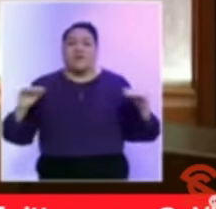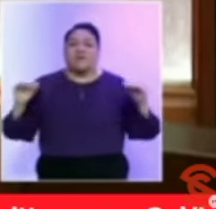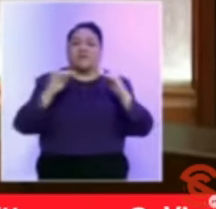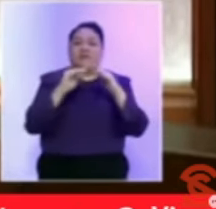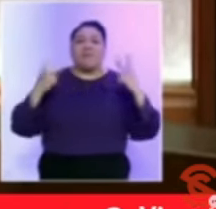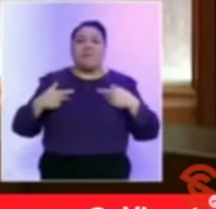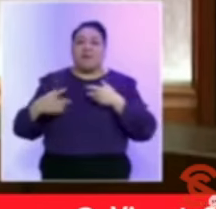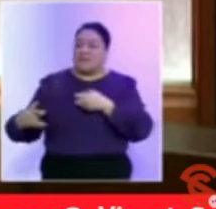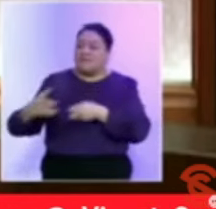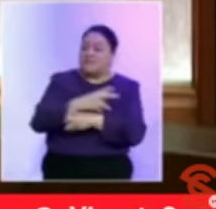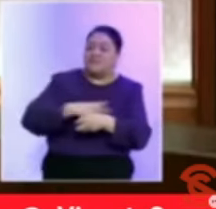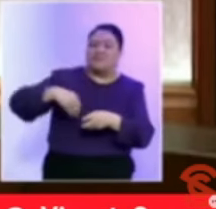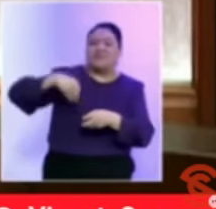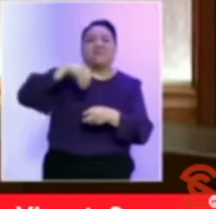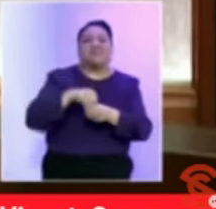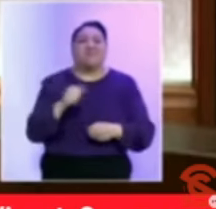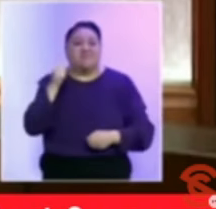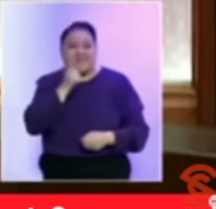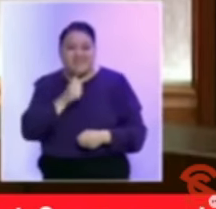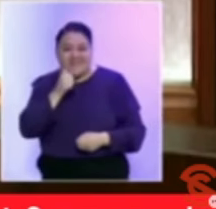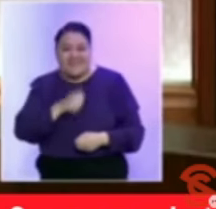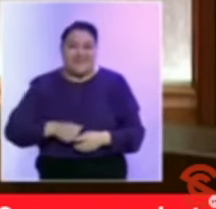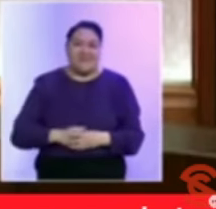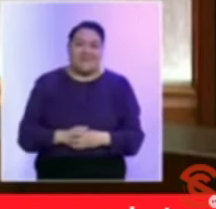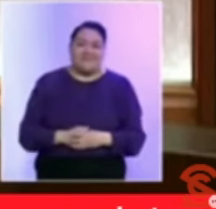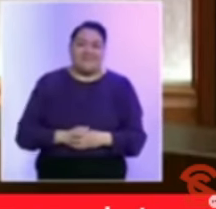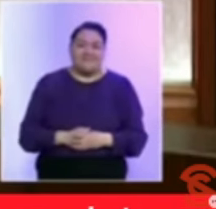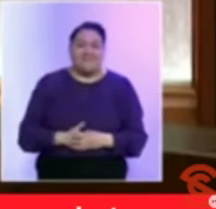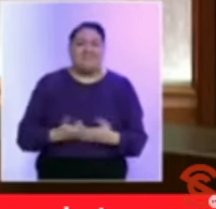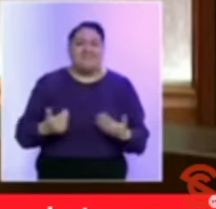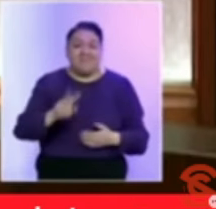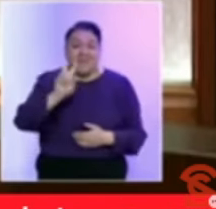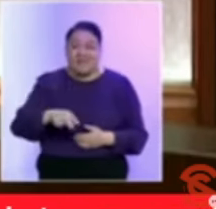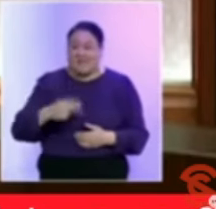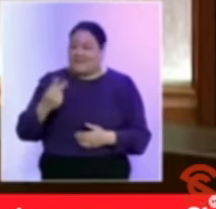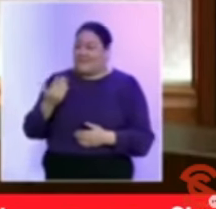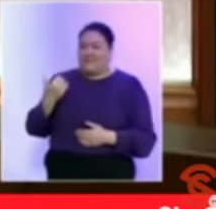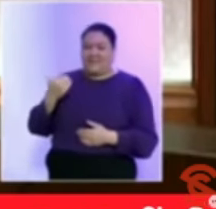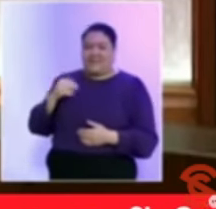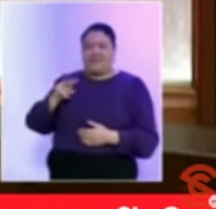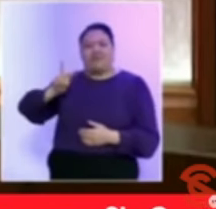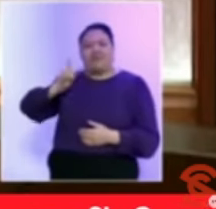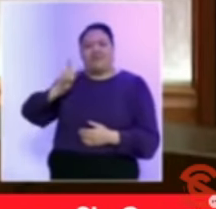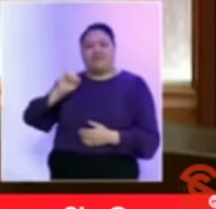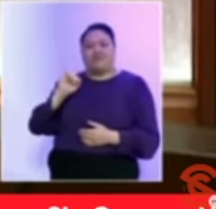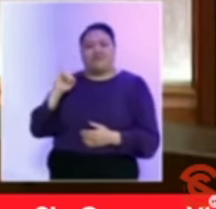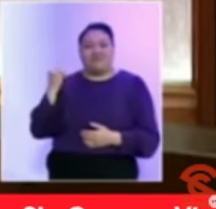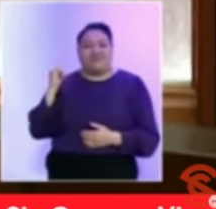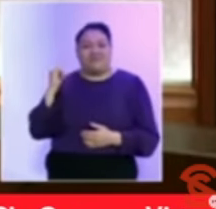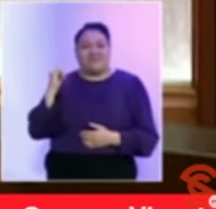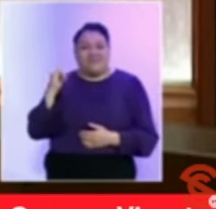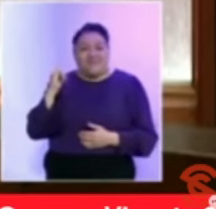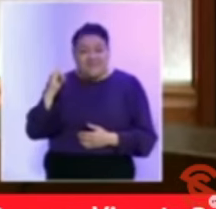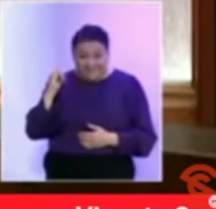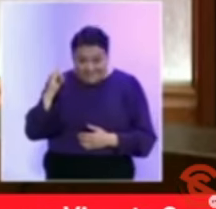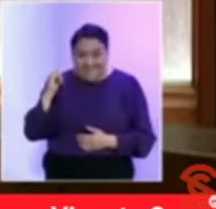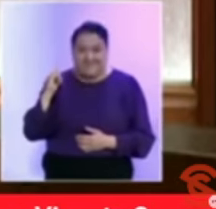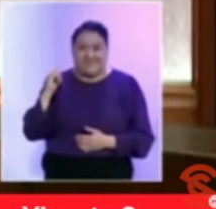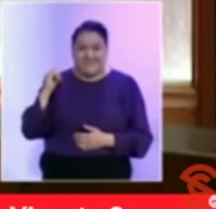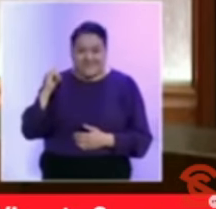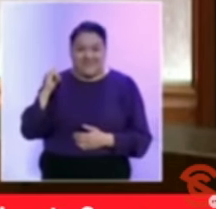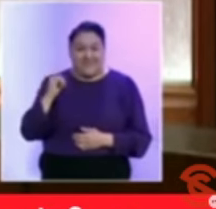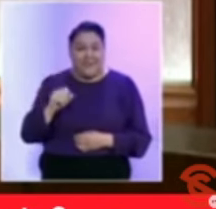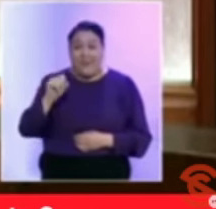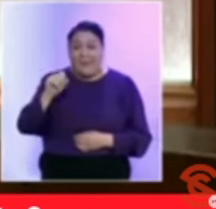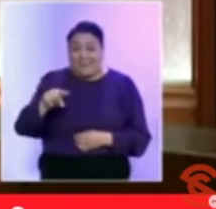electoral mexicana El pasado 2 de junio Precisamente en la